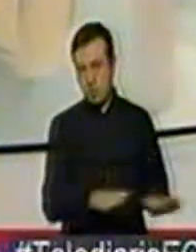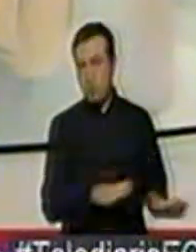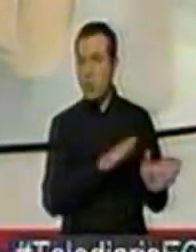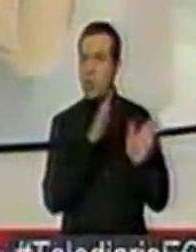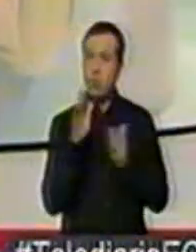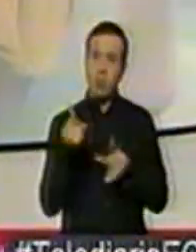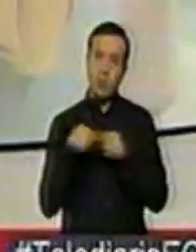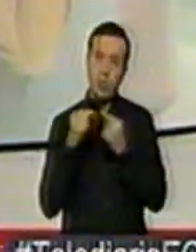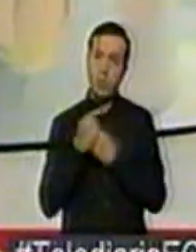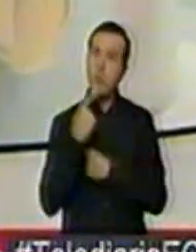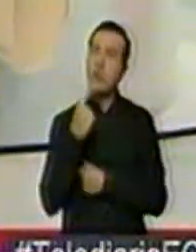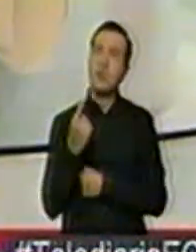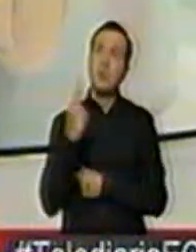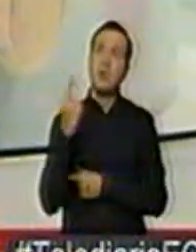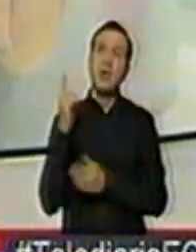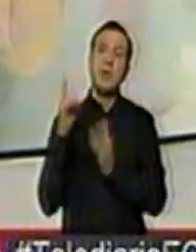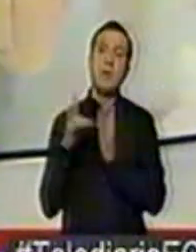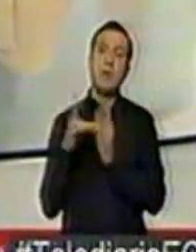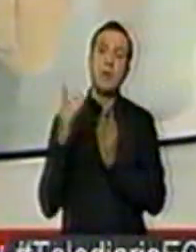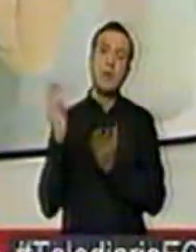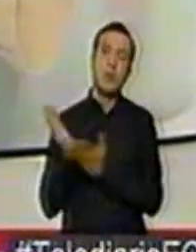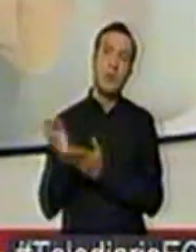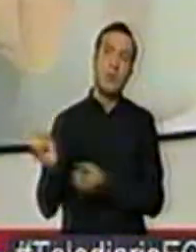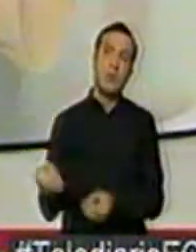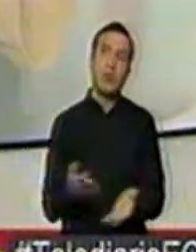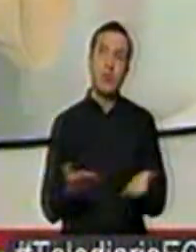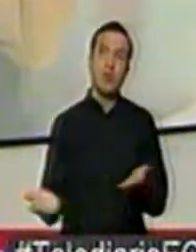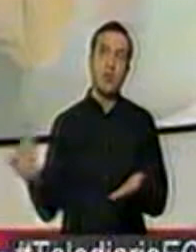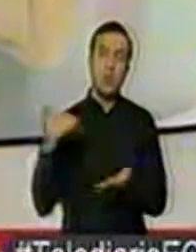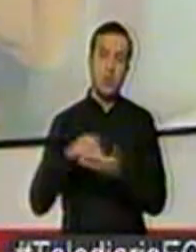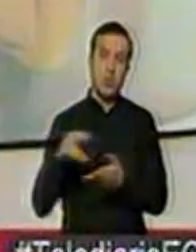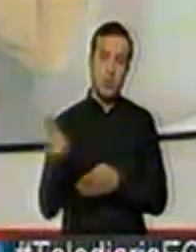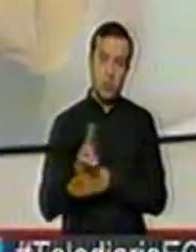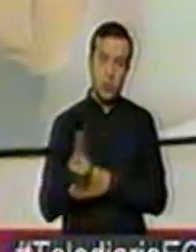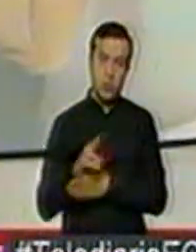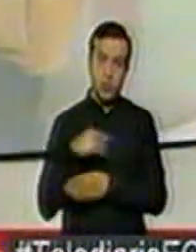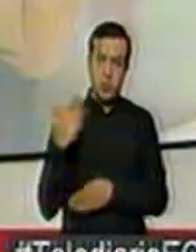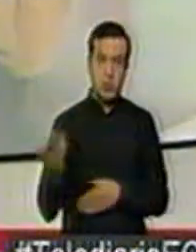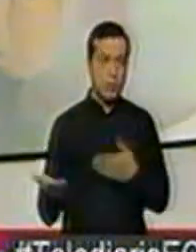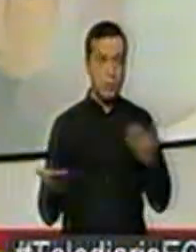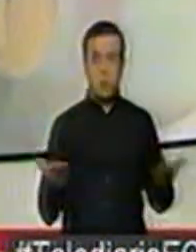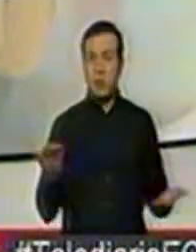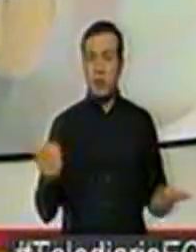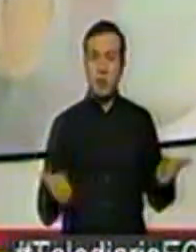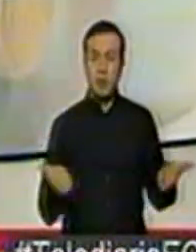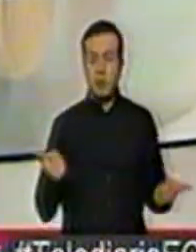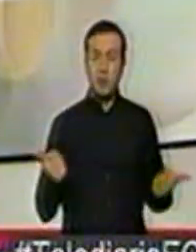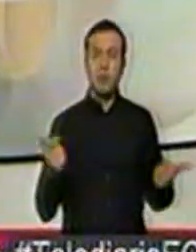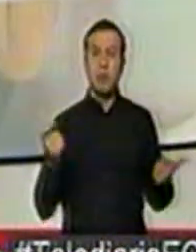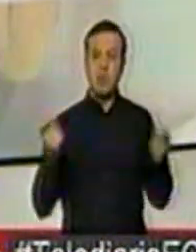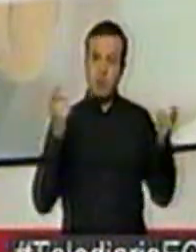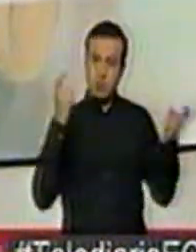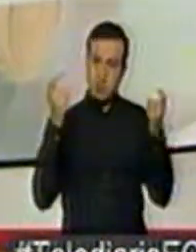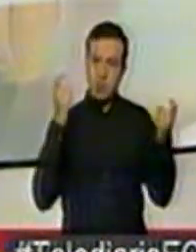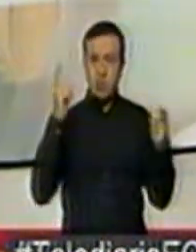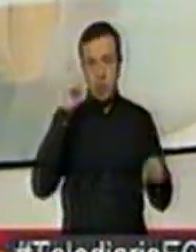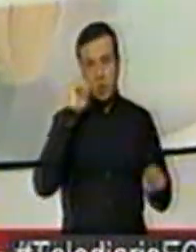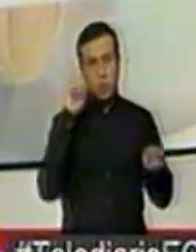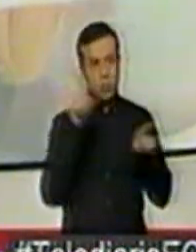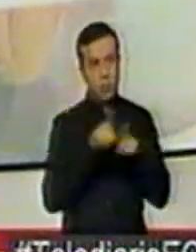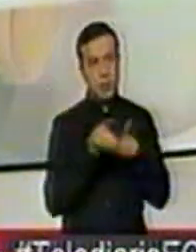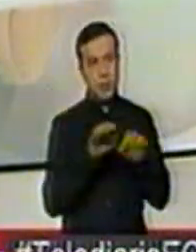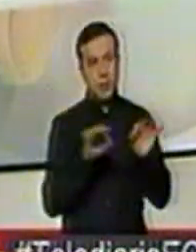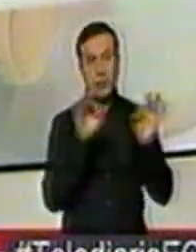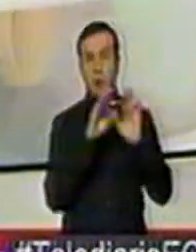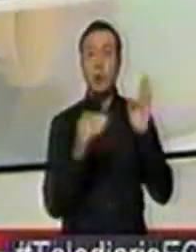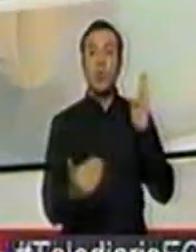otros sectores que dicen que el plástico no hay que votar sino que hay que reciclar y entonces se trata de eso de buscar un acuerdo de buscar nuevas